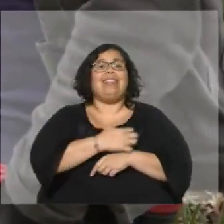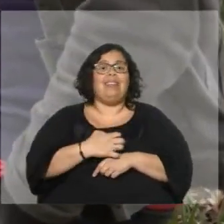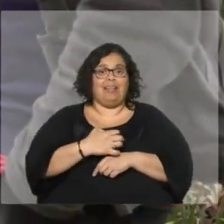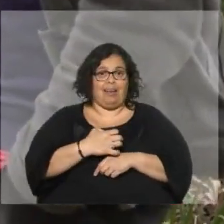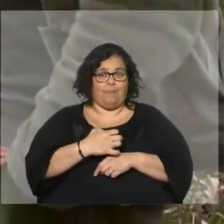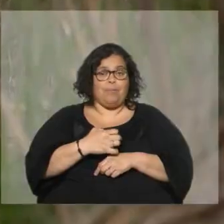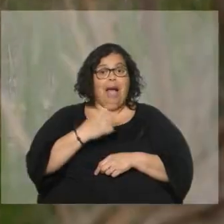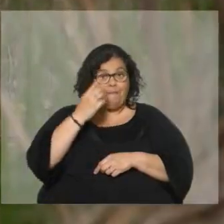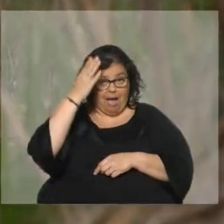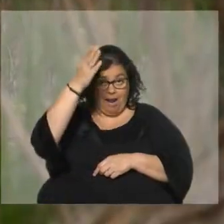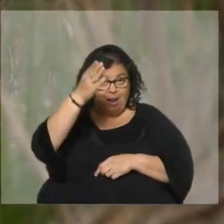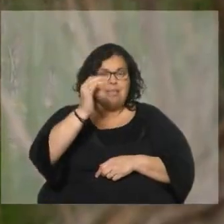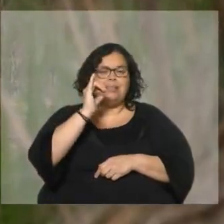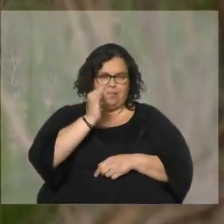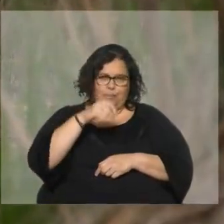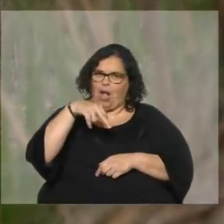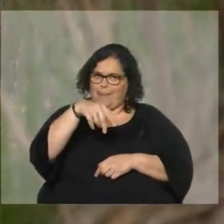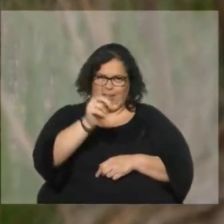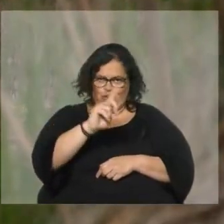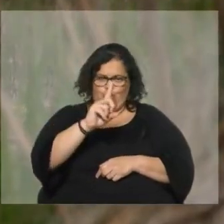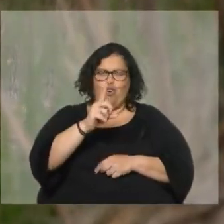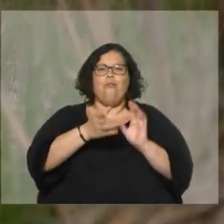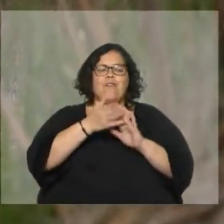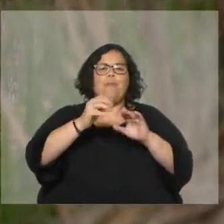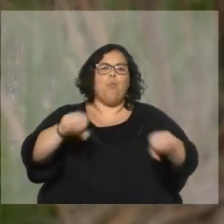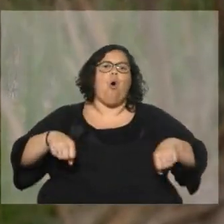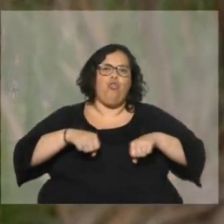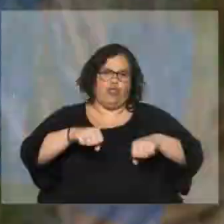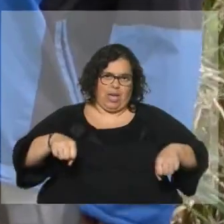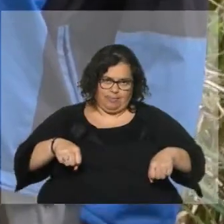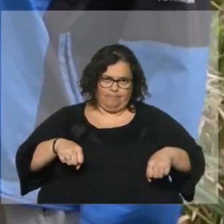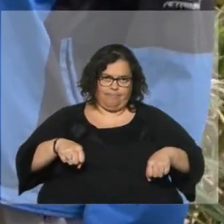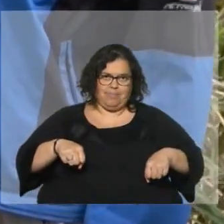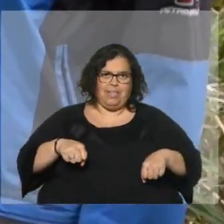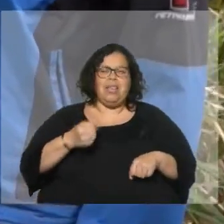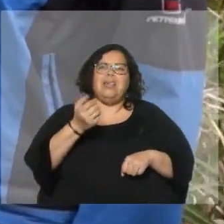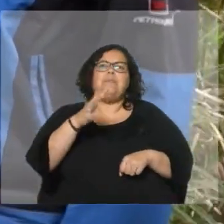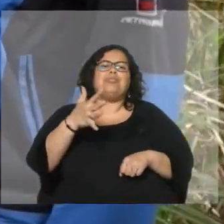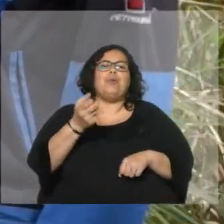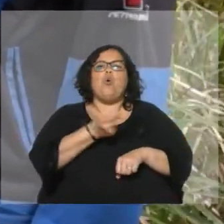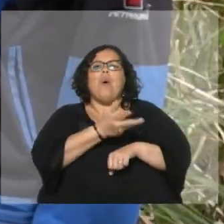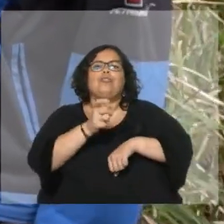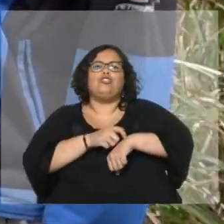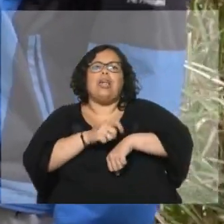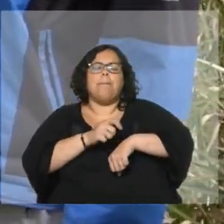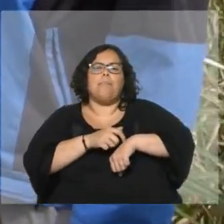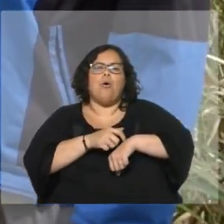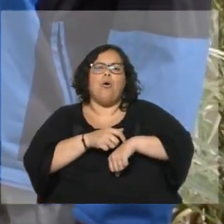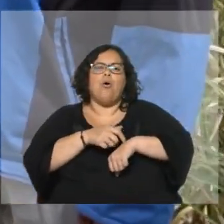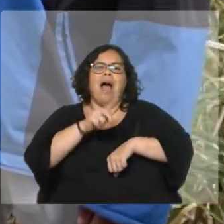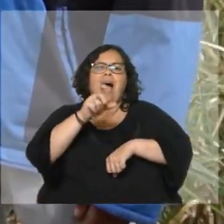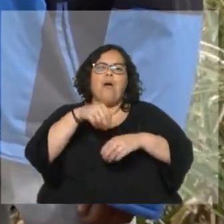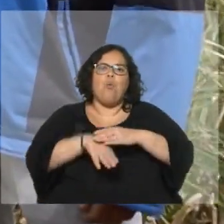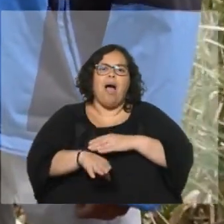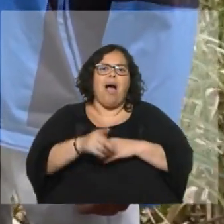A veces vamos, pero vamos embarcado porque tenemos que ir en bote. ¿Y cuánto tiempo están adentro del agua? Sí. Y según si el río te deja cortar,